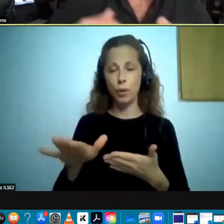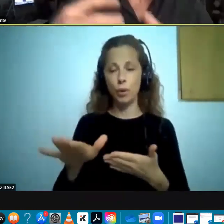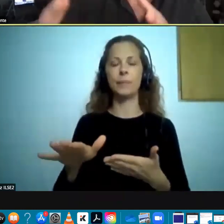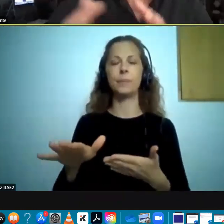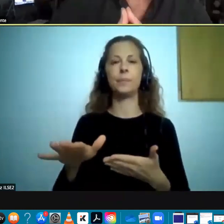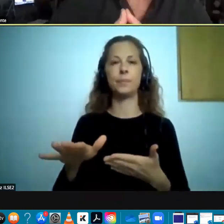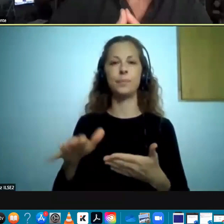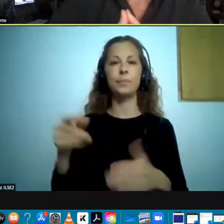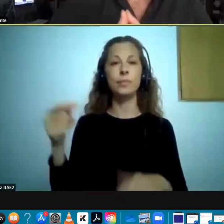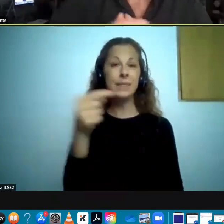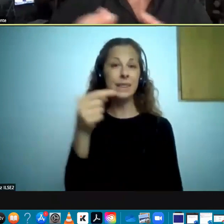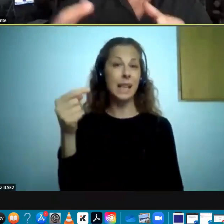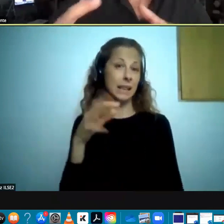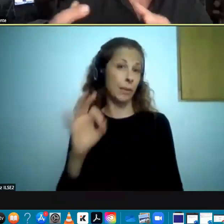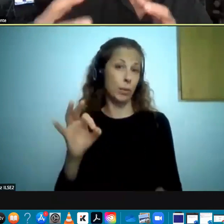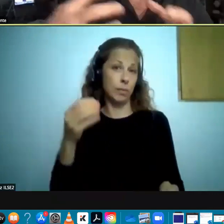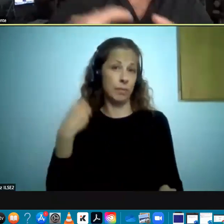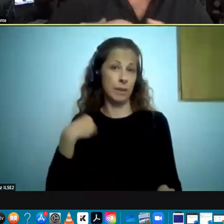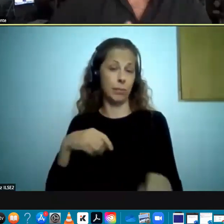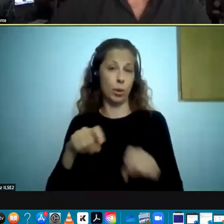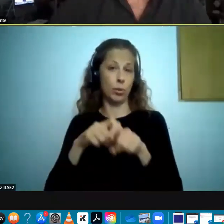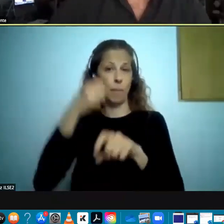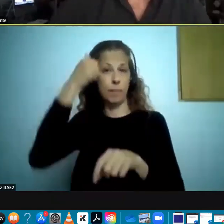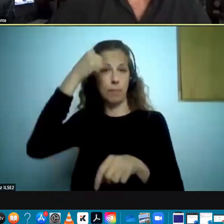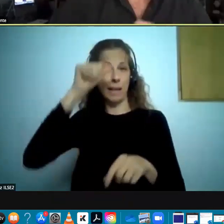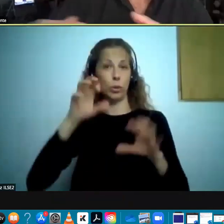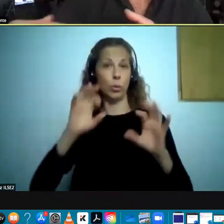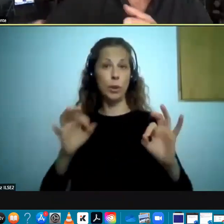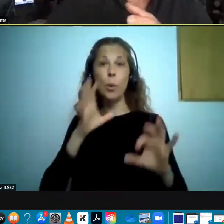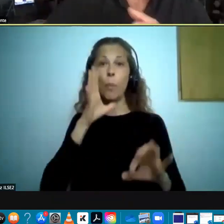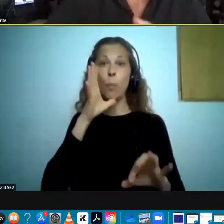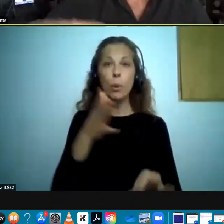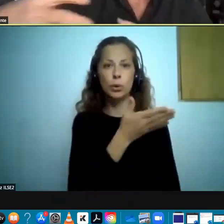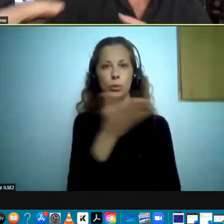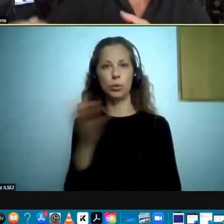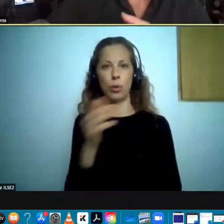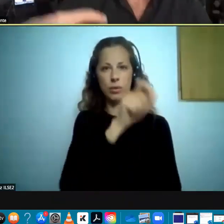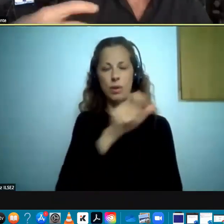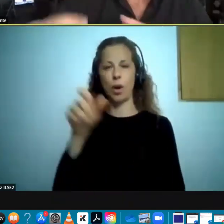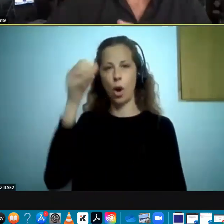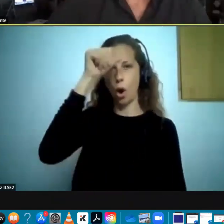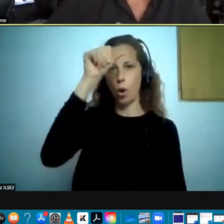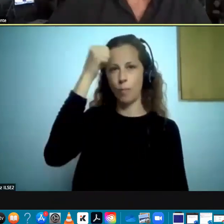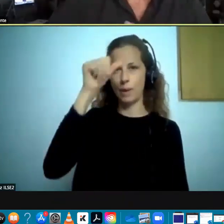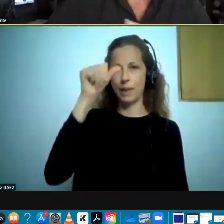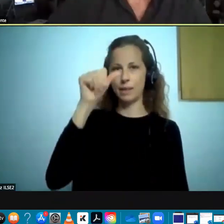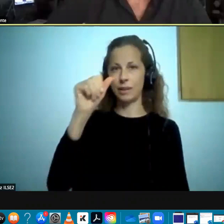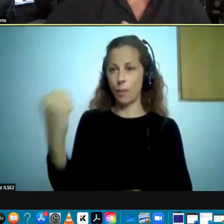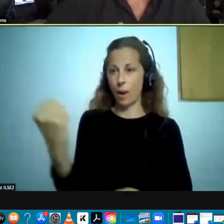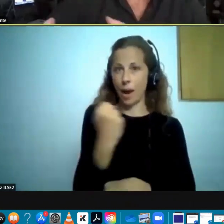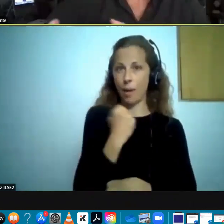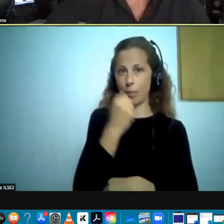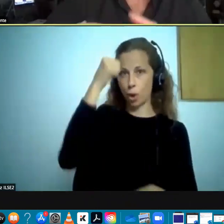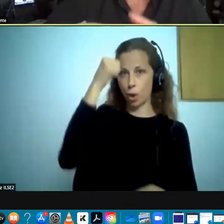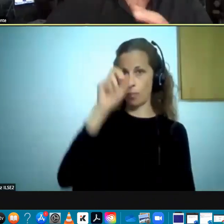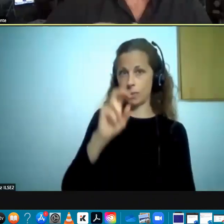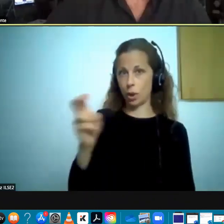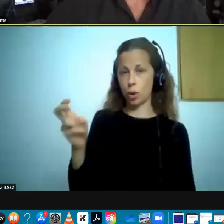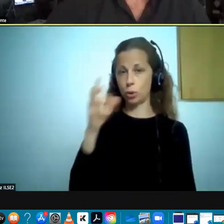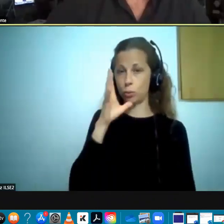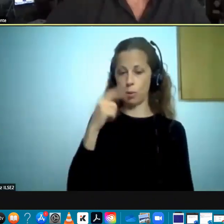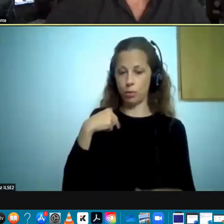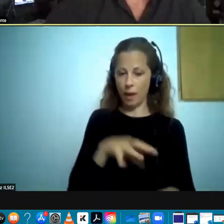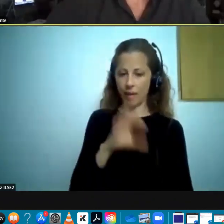de la masculinidad, y hace que muchos hombres, al no verse acompañados por otros hombres en esa transformación, pues se queden en un